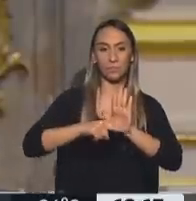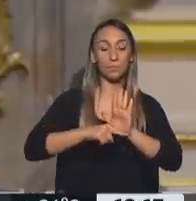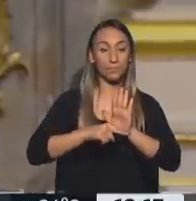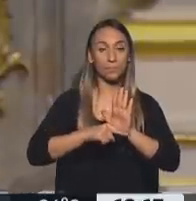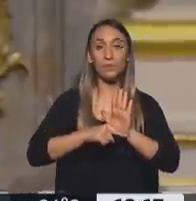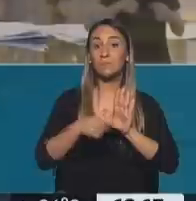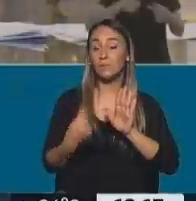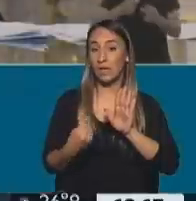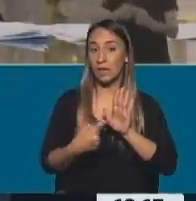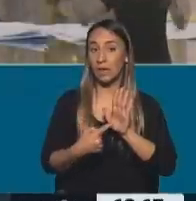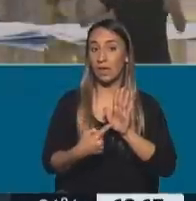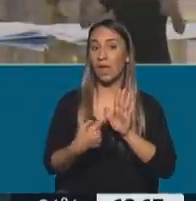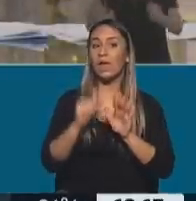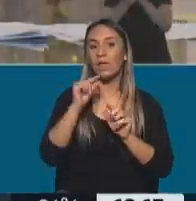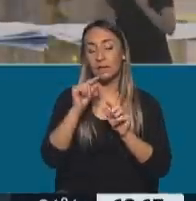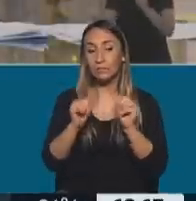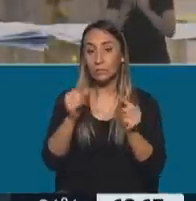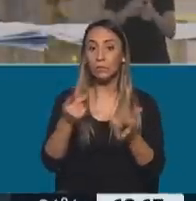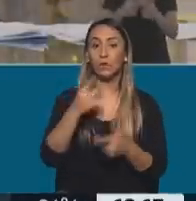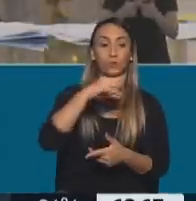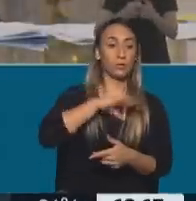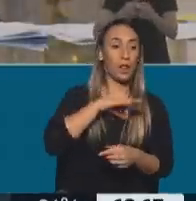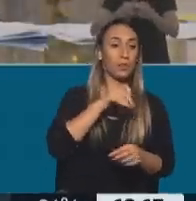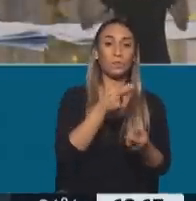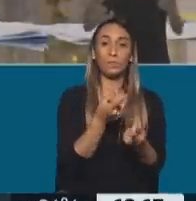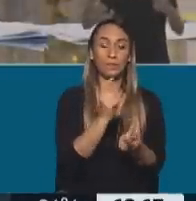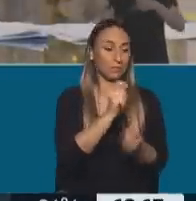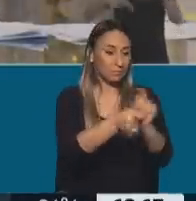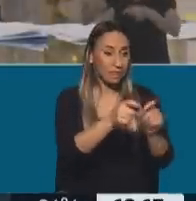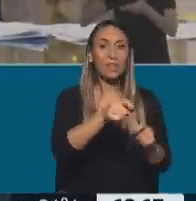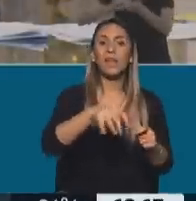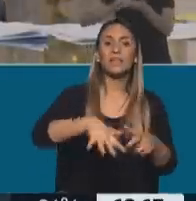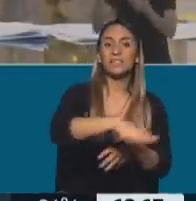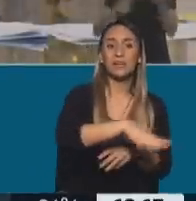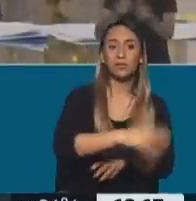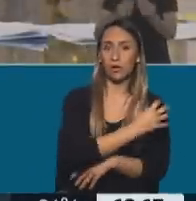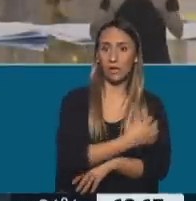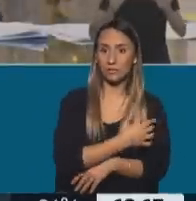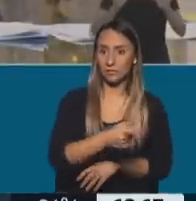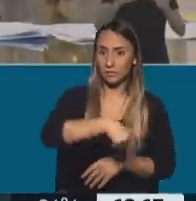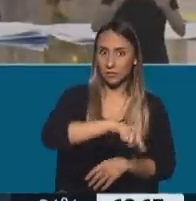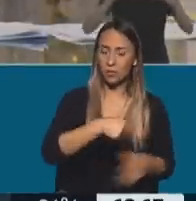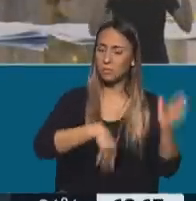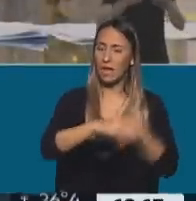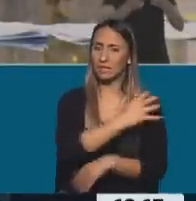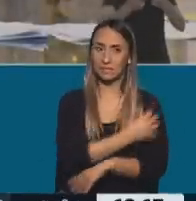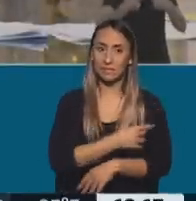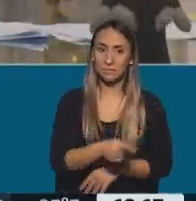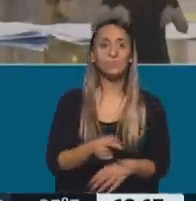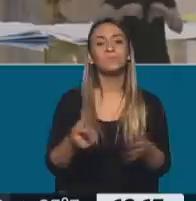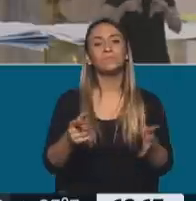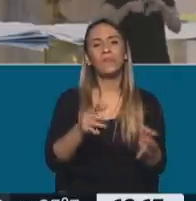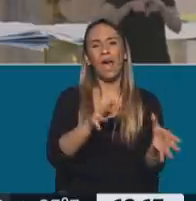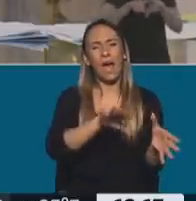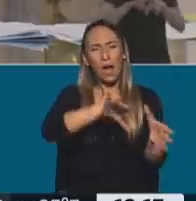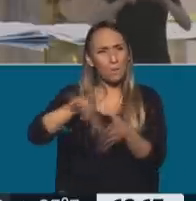parcialmente los ingresos de los sectores más golpeados de los sectores más vulnerados por no solamente ya por